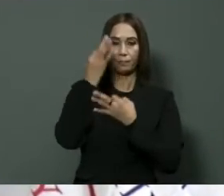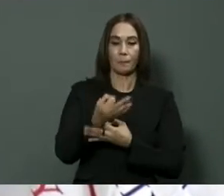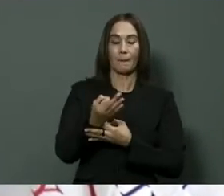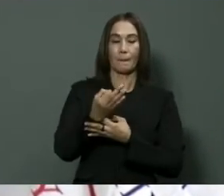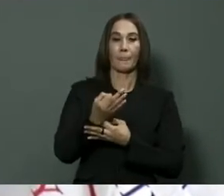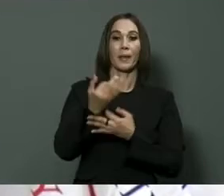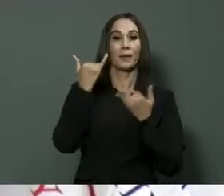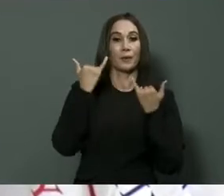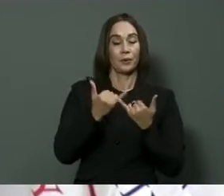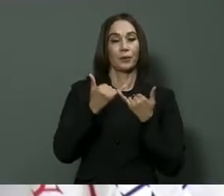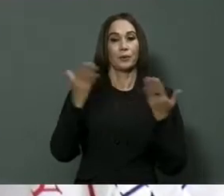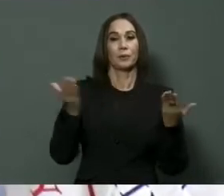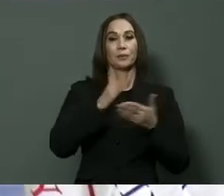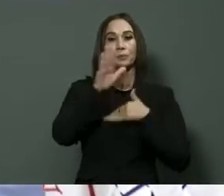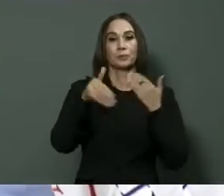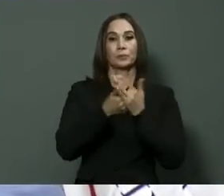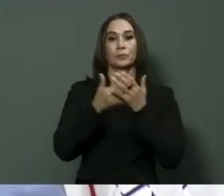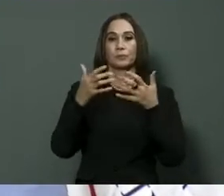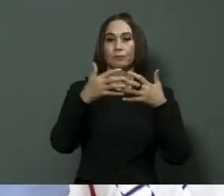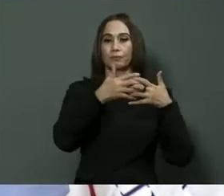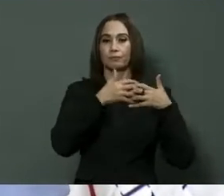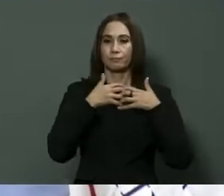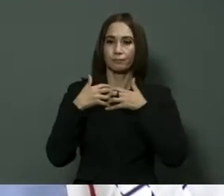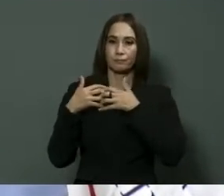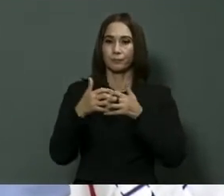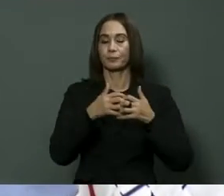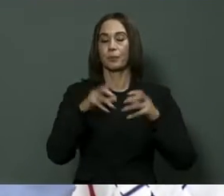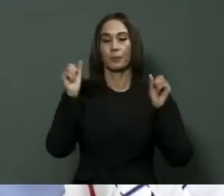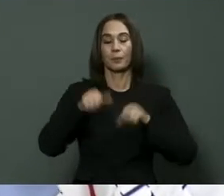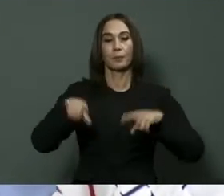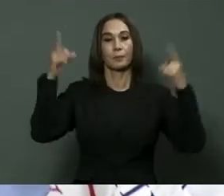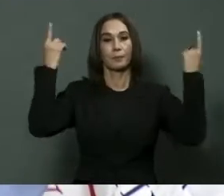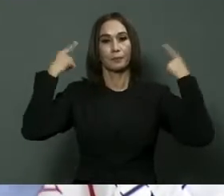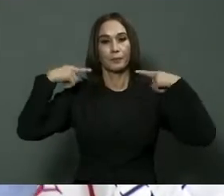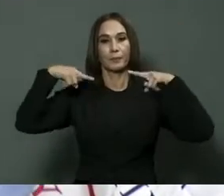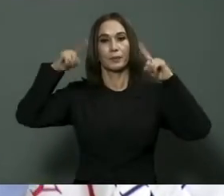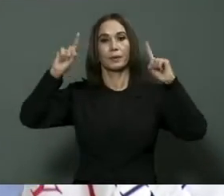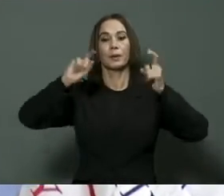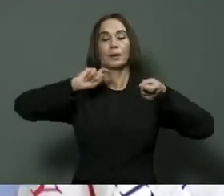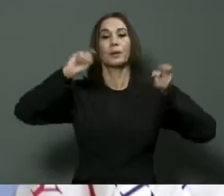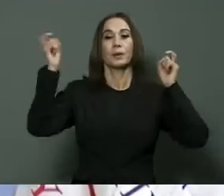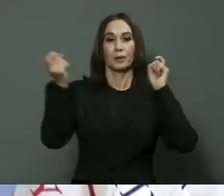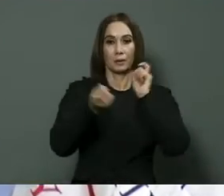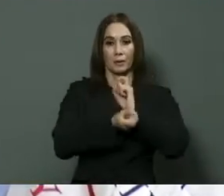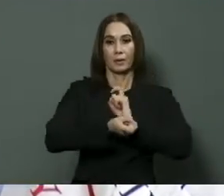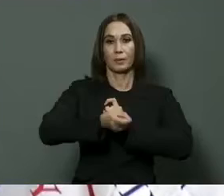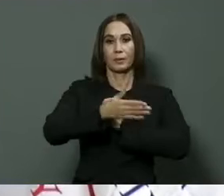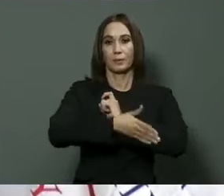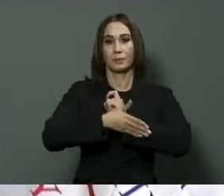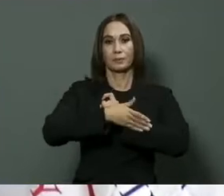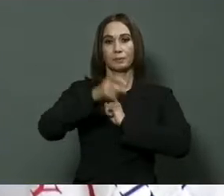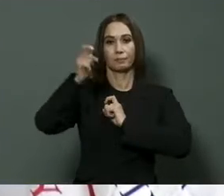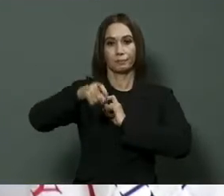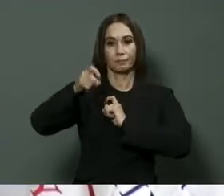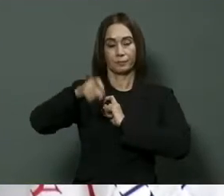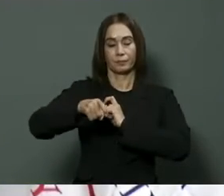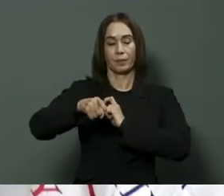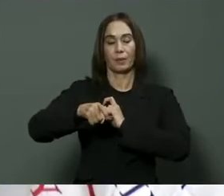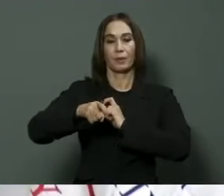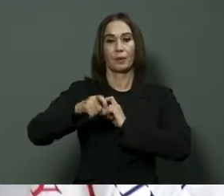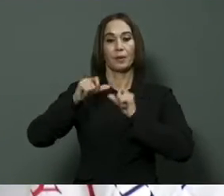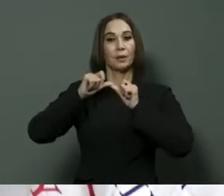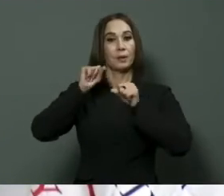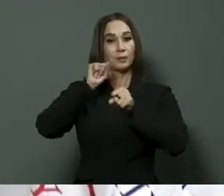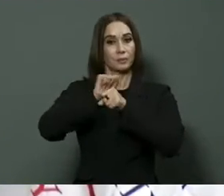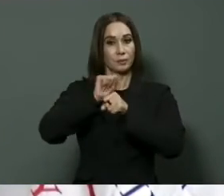que esta vez, todos juntos, lograremos hacer el cambio que el país necesita. Estamos